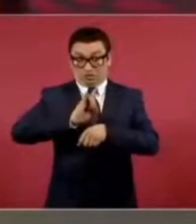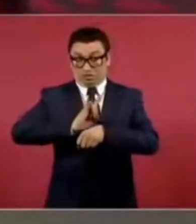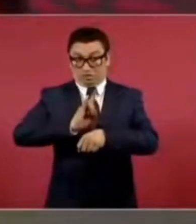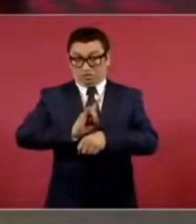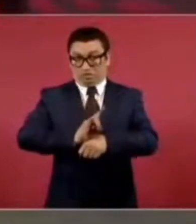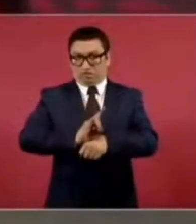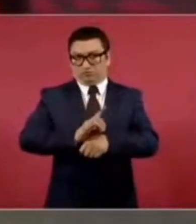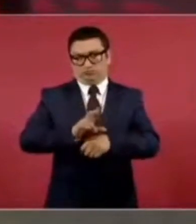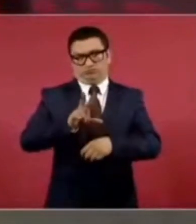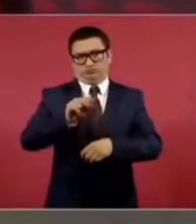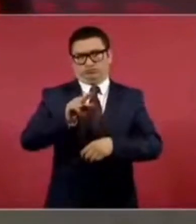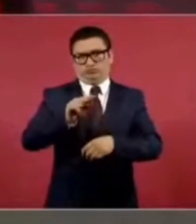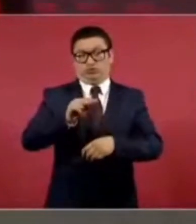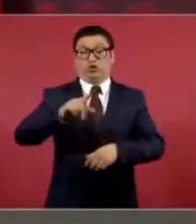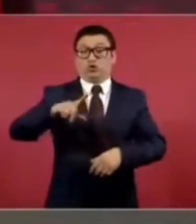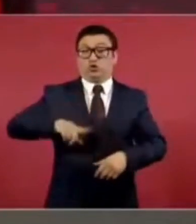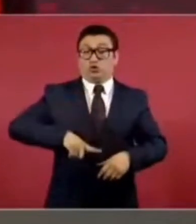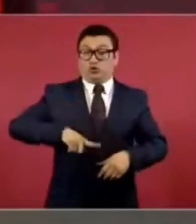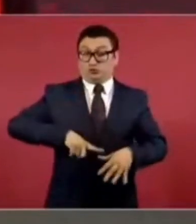no fue un cambio de gobierno,